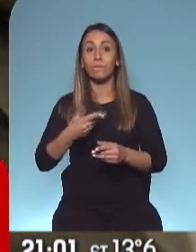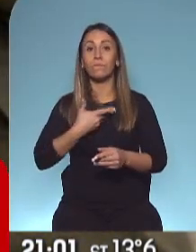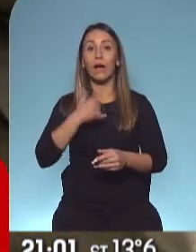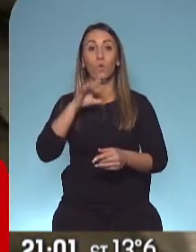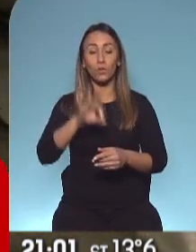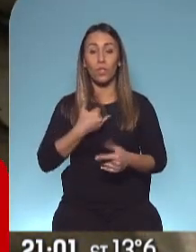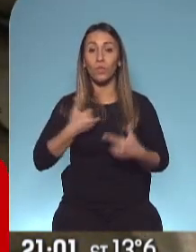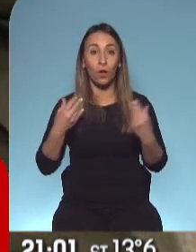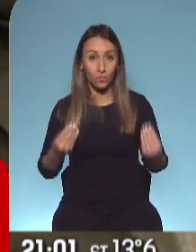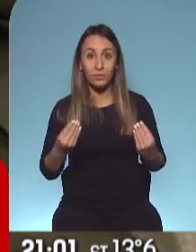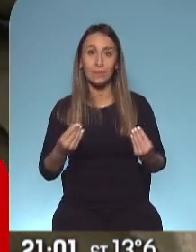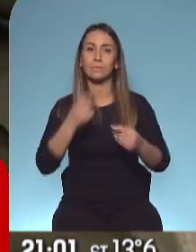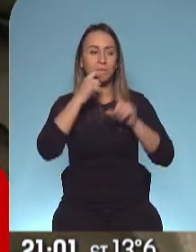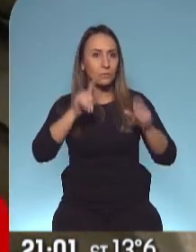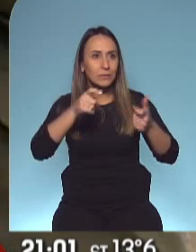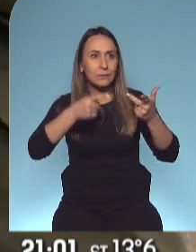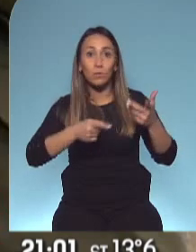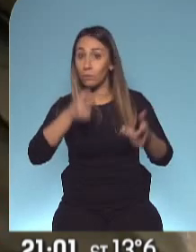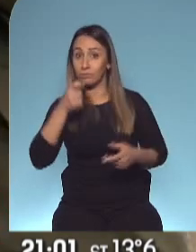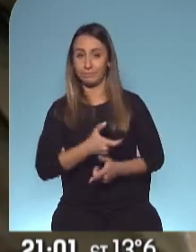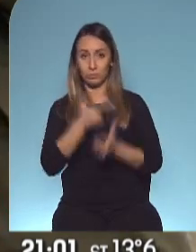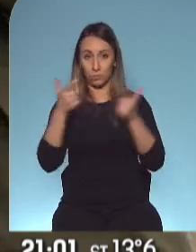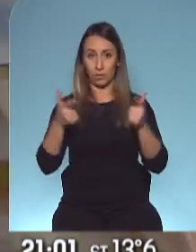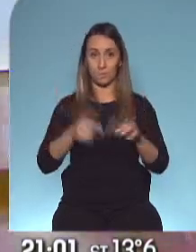las respuestas. En instantes, todos los detalles.